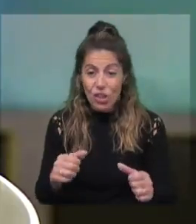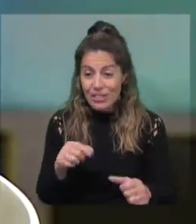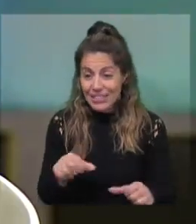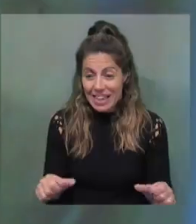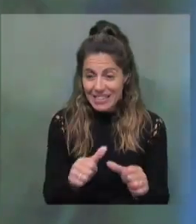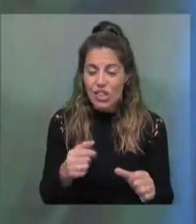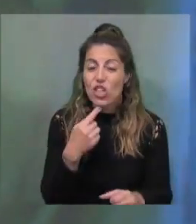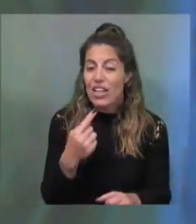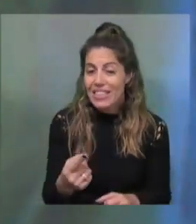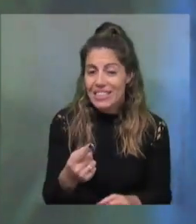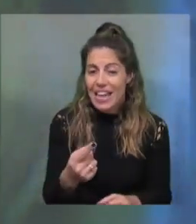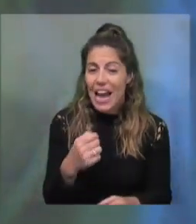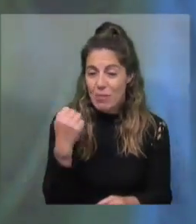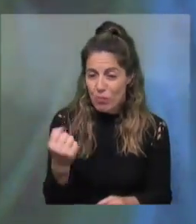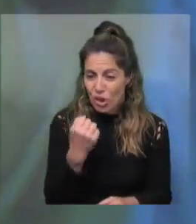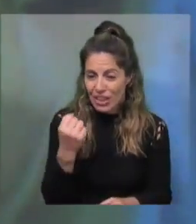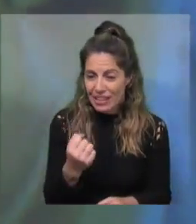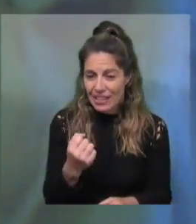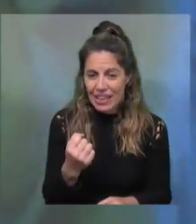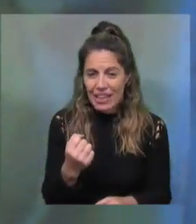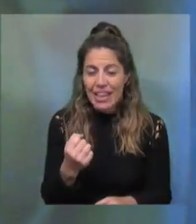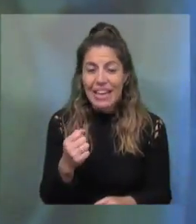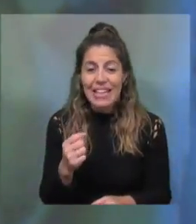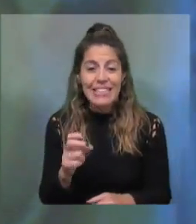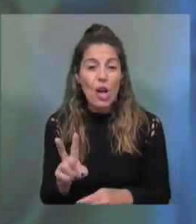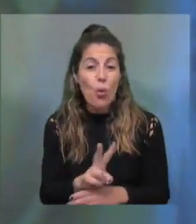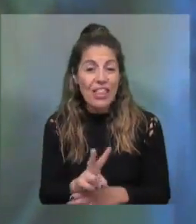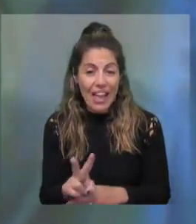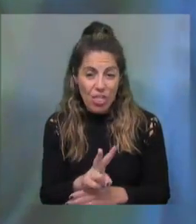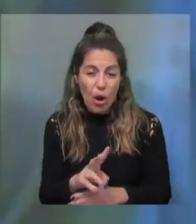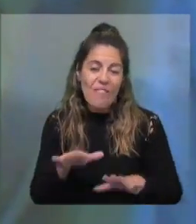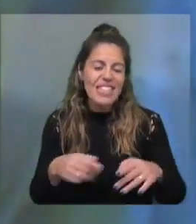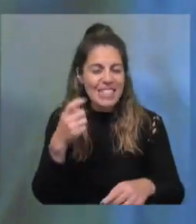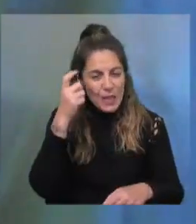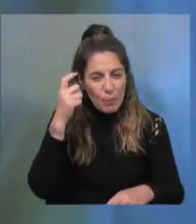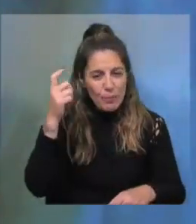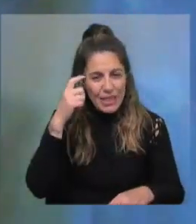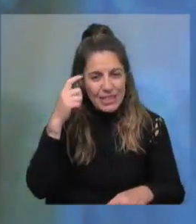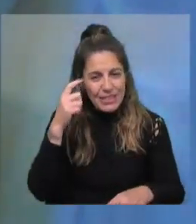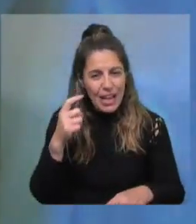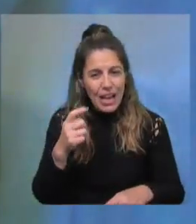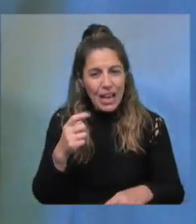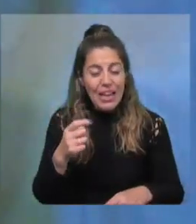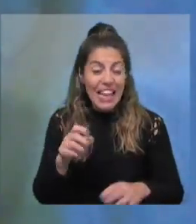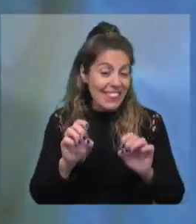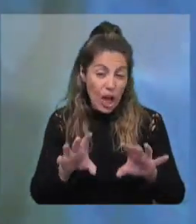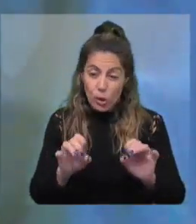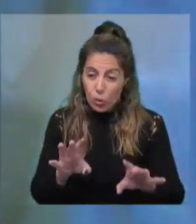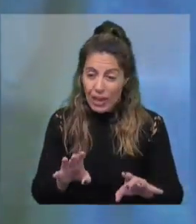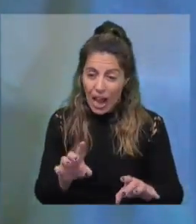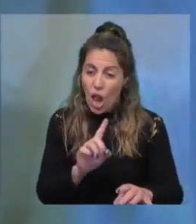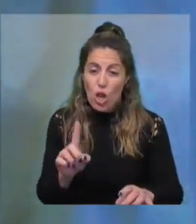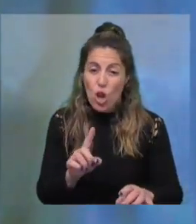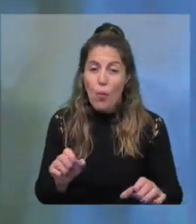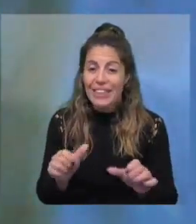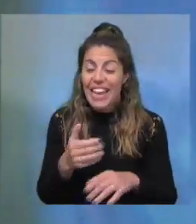Sí. Eso que decía María es importante, algo que la inocuidad, porque muchas veces se piensa que porque es de un recurso natural